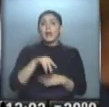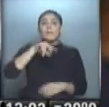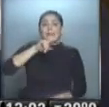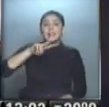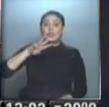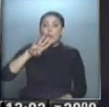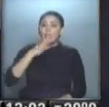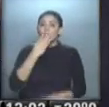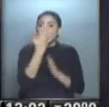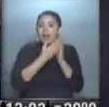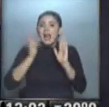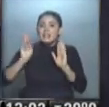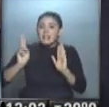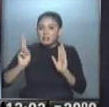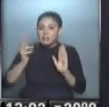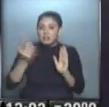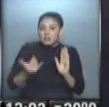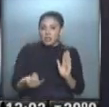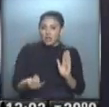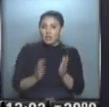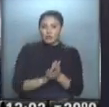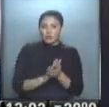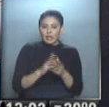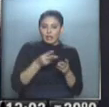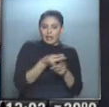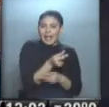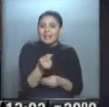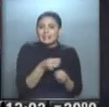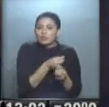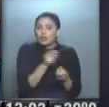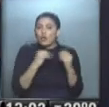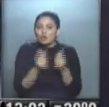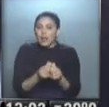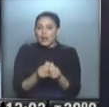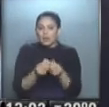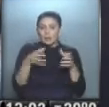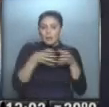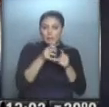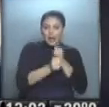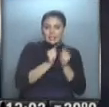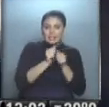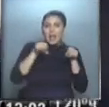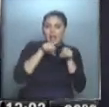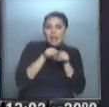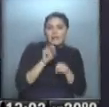24 licencias, con relación a la cantidad que tiene Cablevisión y la competencia,